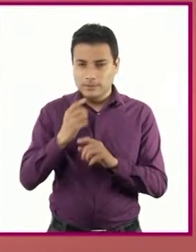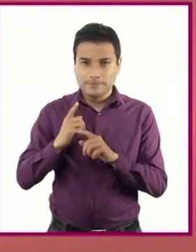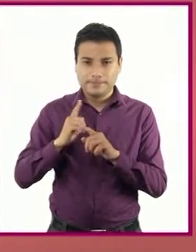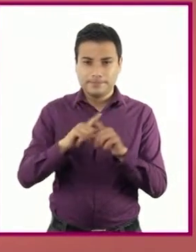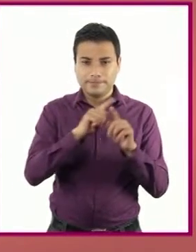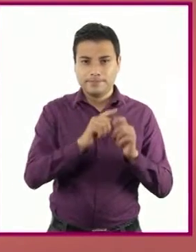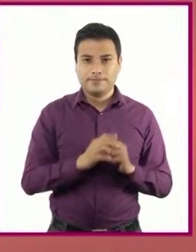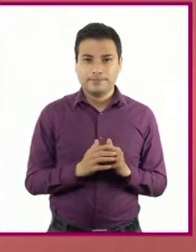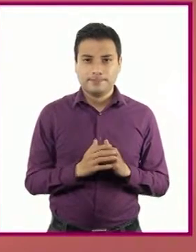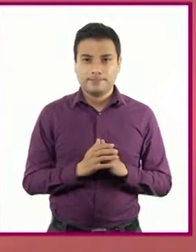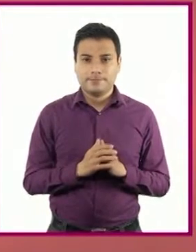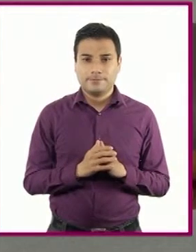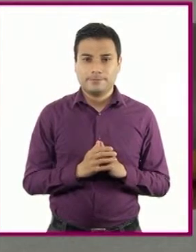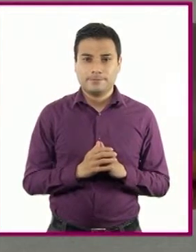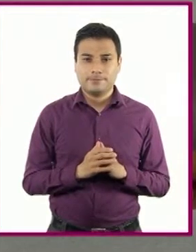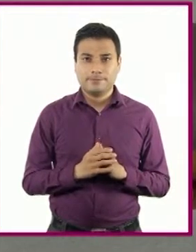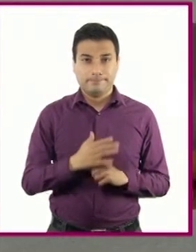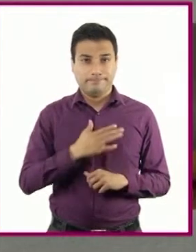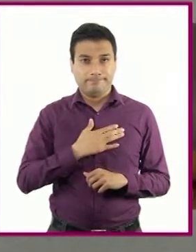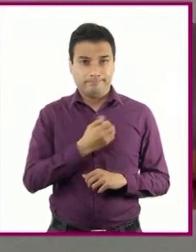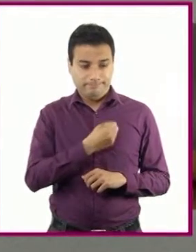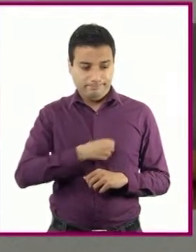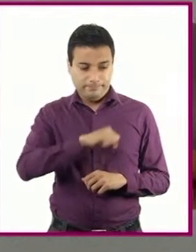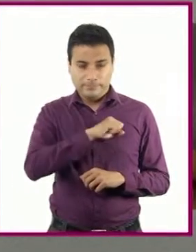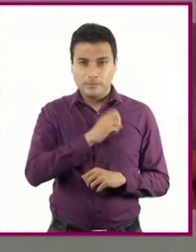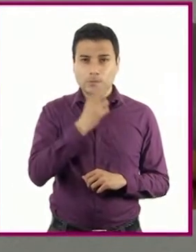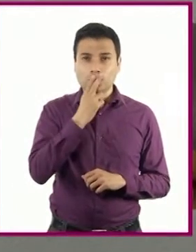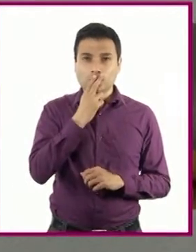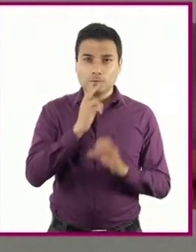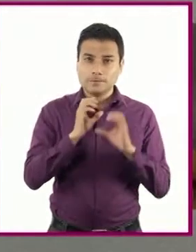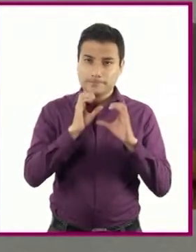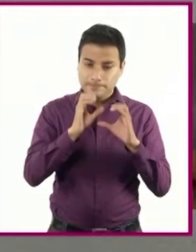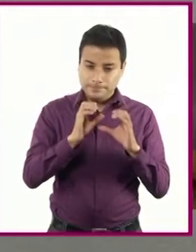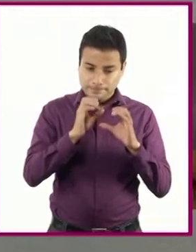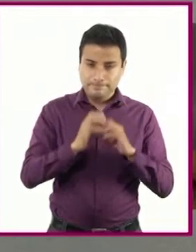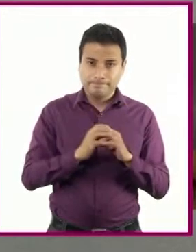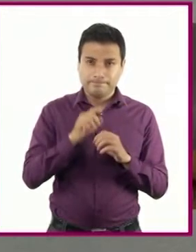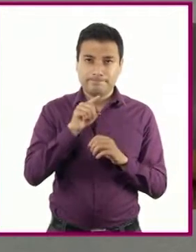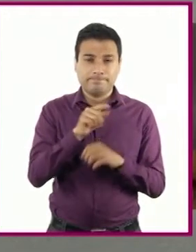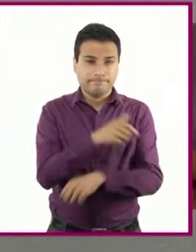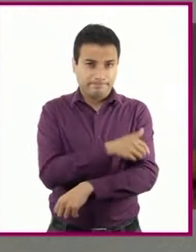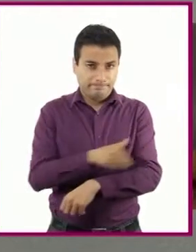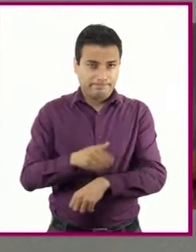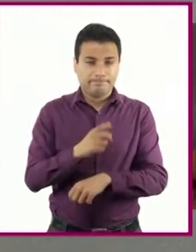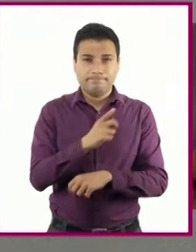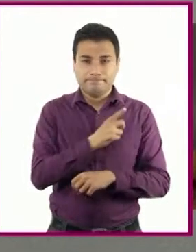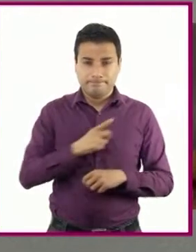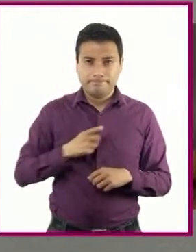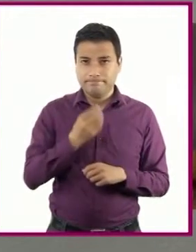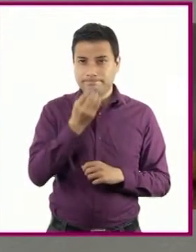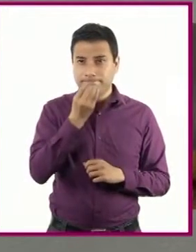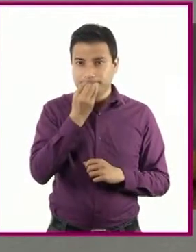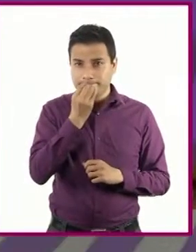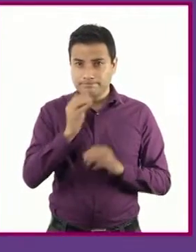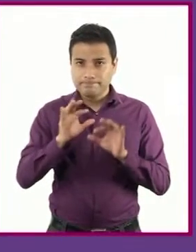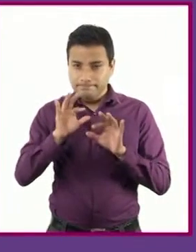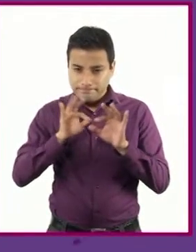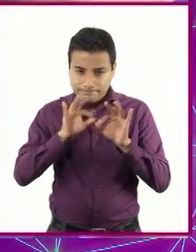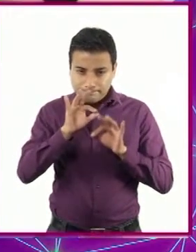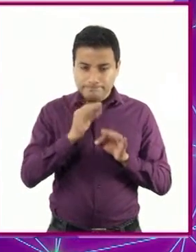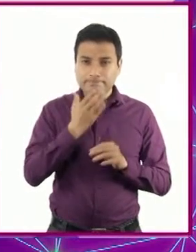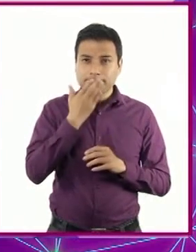Como responsables de nuestra salud, es importante que analicemos con nuestras familias los alimentos que consumimos día con